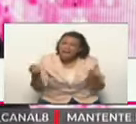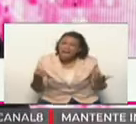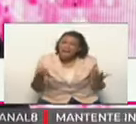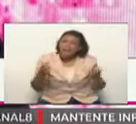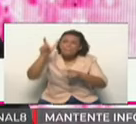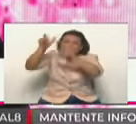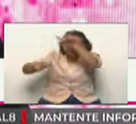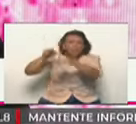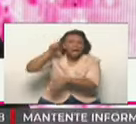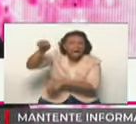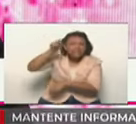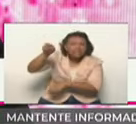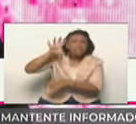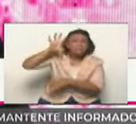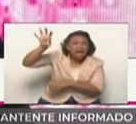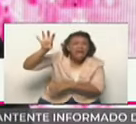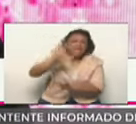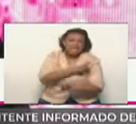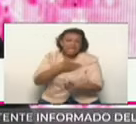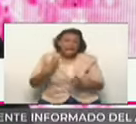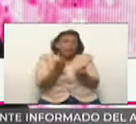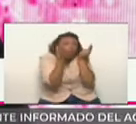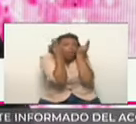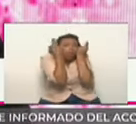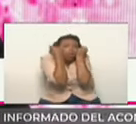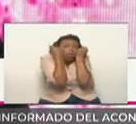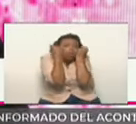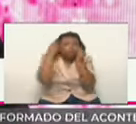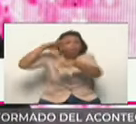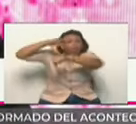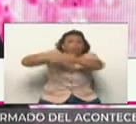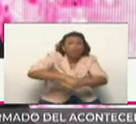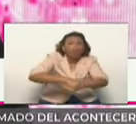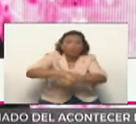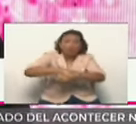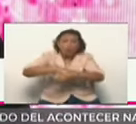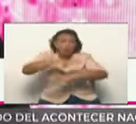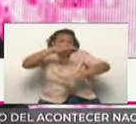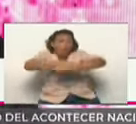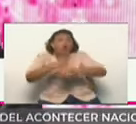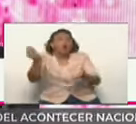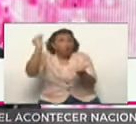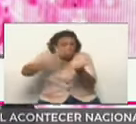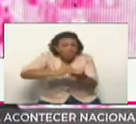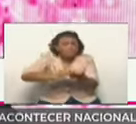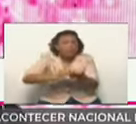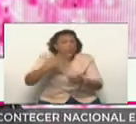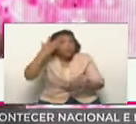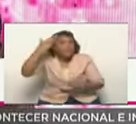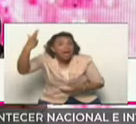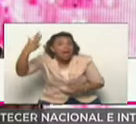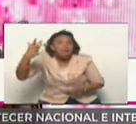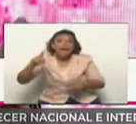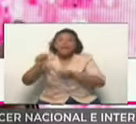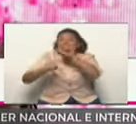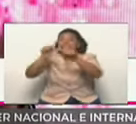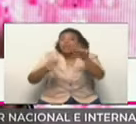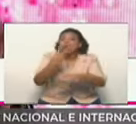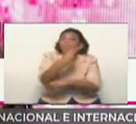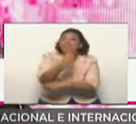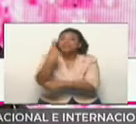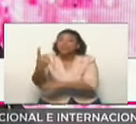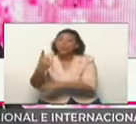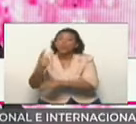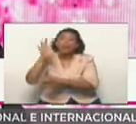gente quiere ser tratada como esclava, como colonia en el mundo? ¿Tú puedes imaginarte en el siglo XXI que